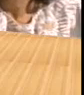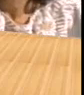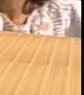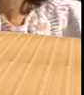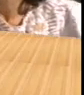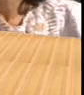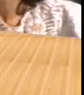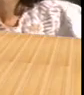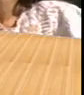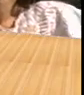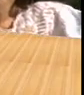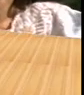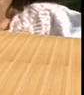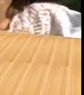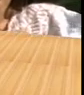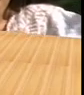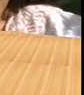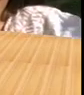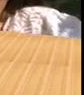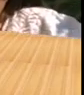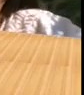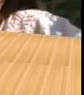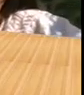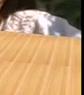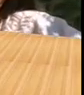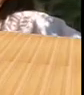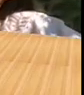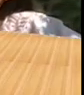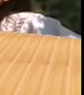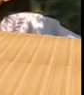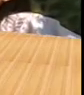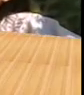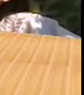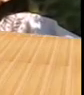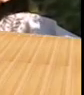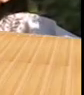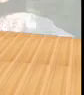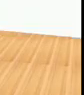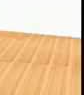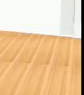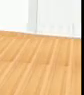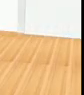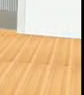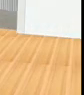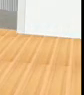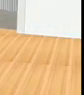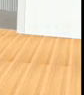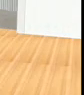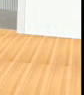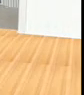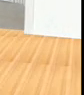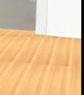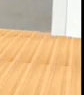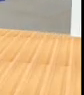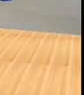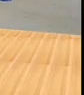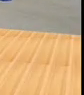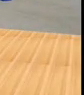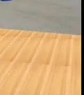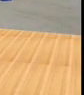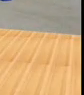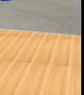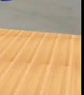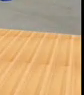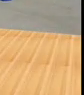su querida familia. Todos los megaservicios cuentan con laminadoras y polineras para fabricar de inmediato, a su medida, sus